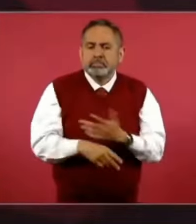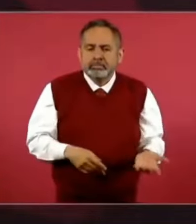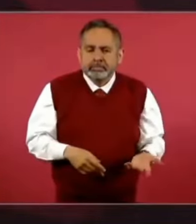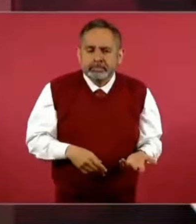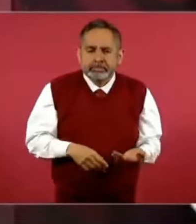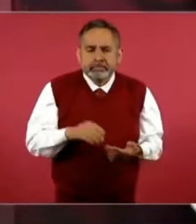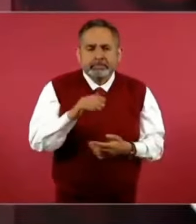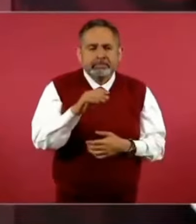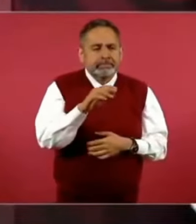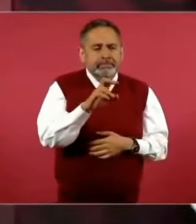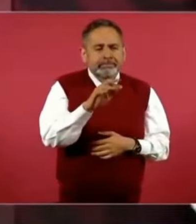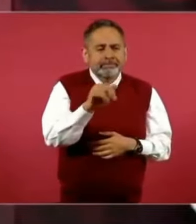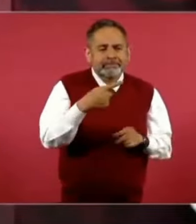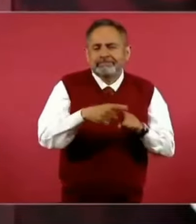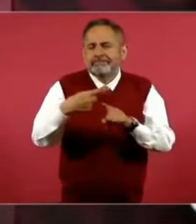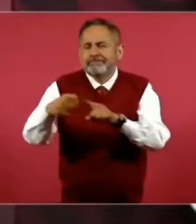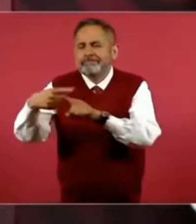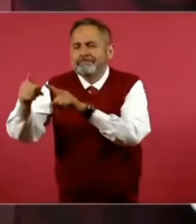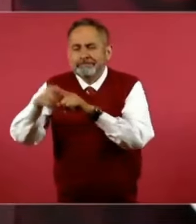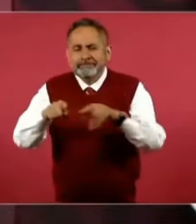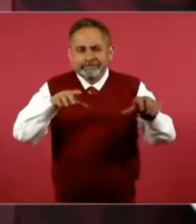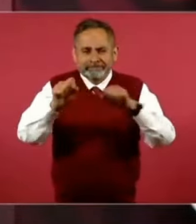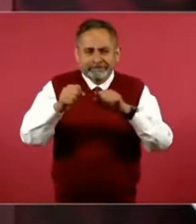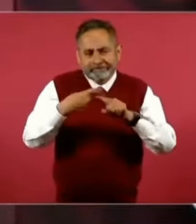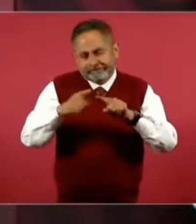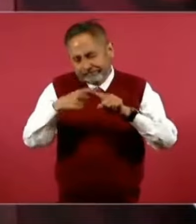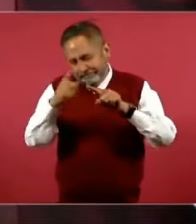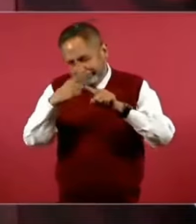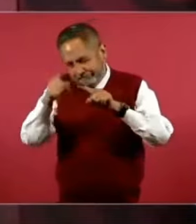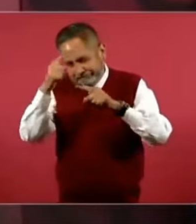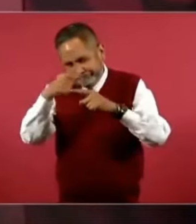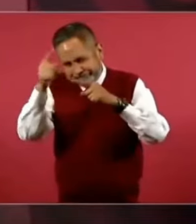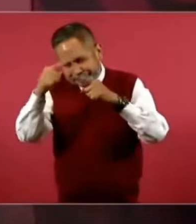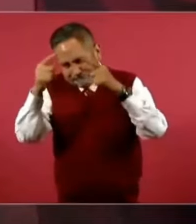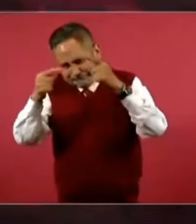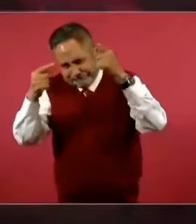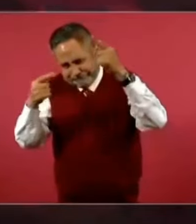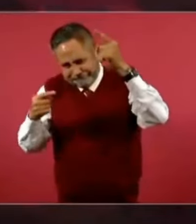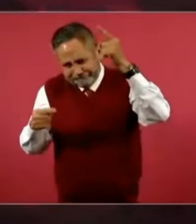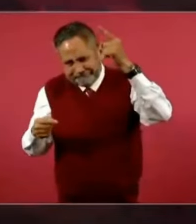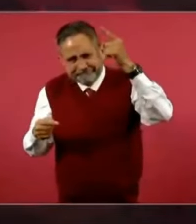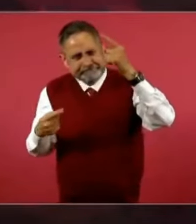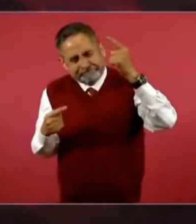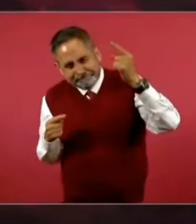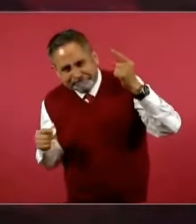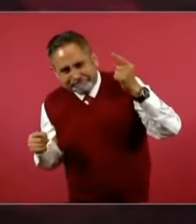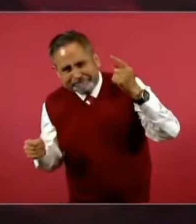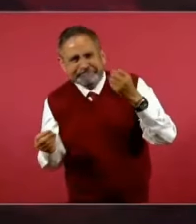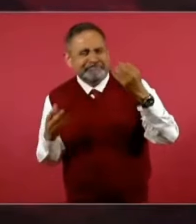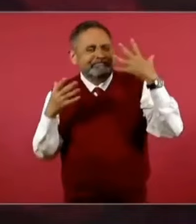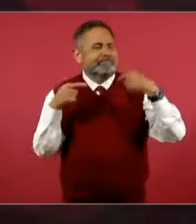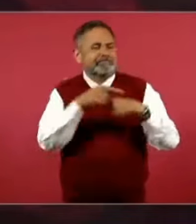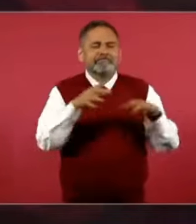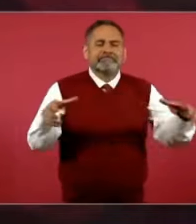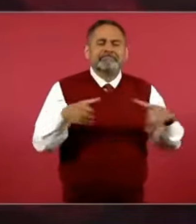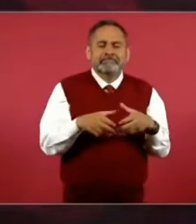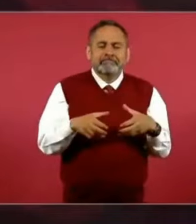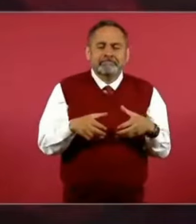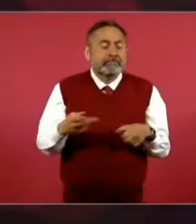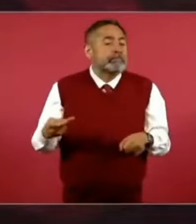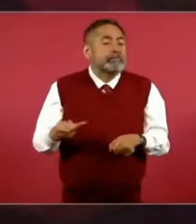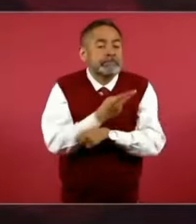etcétera, etcétera, etcétera, etcétera, etcétera, etcétera, etcétera, etcétera, etcétera. Y y